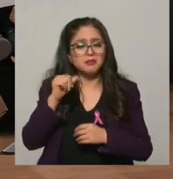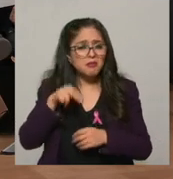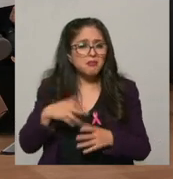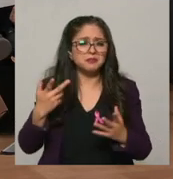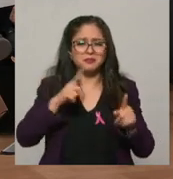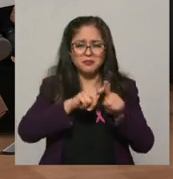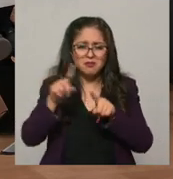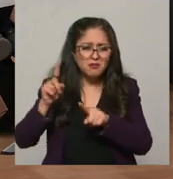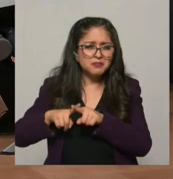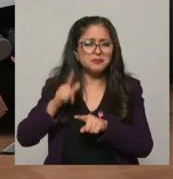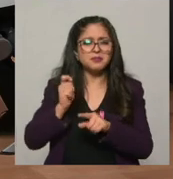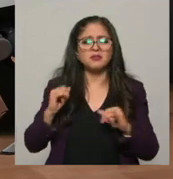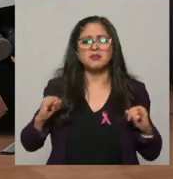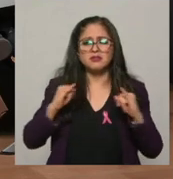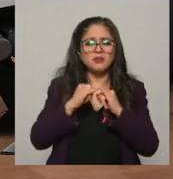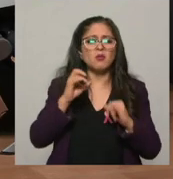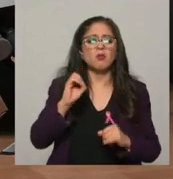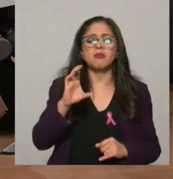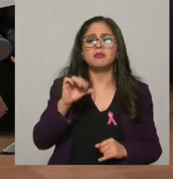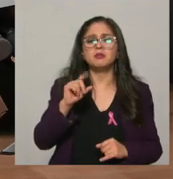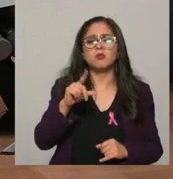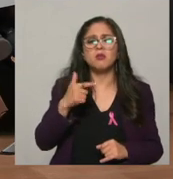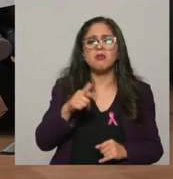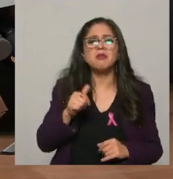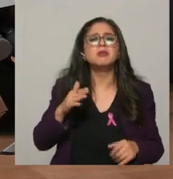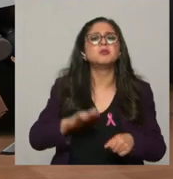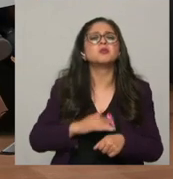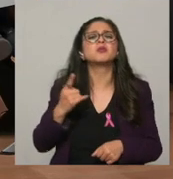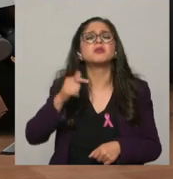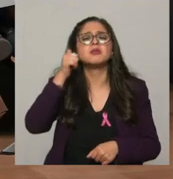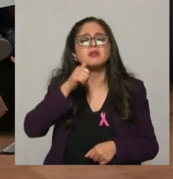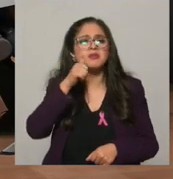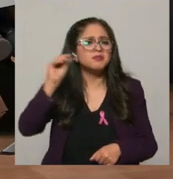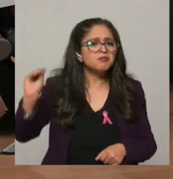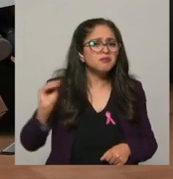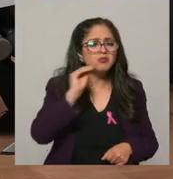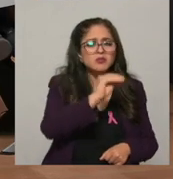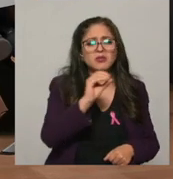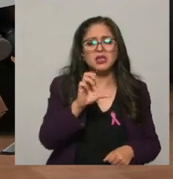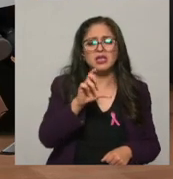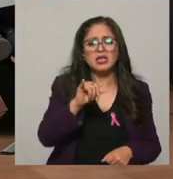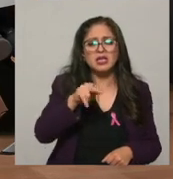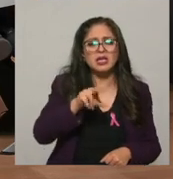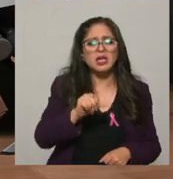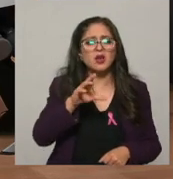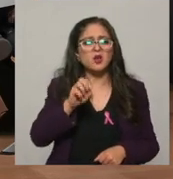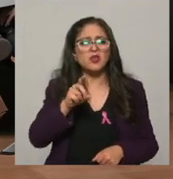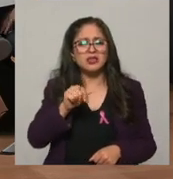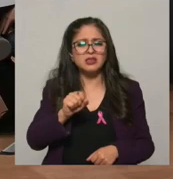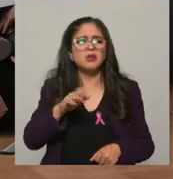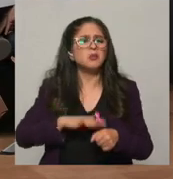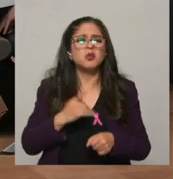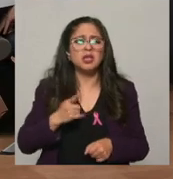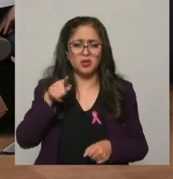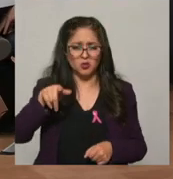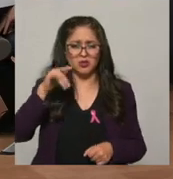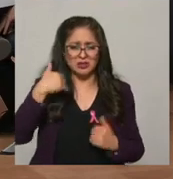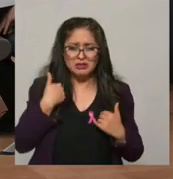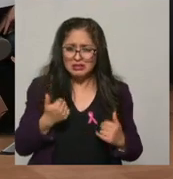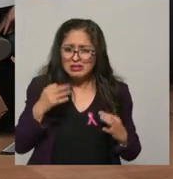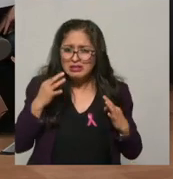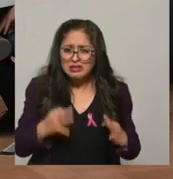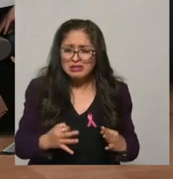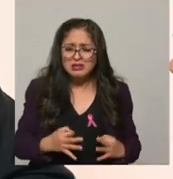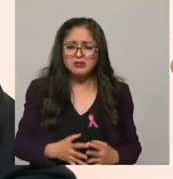cualquier instituto, a cardiología, es decir, ¿por qué solamente las remiten a la clínica Condesa? ¿Te has explicado eso?